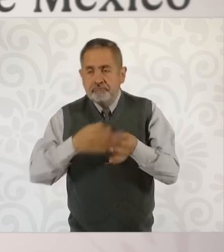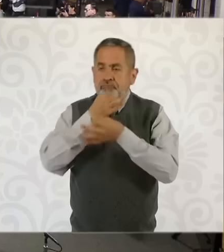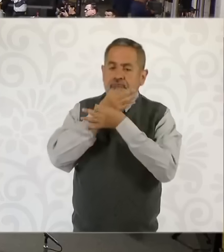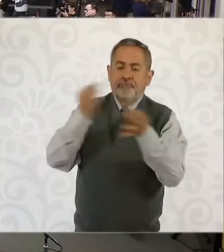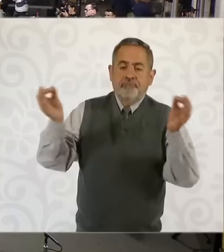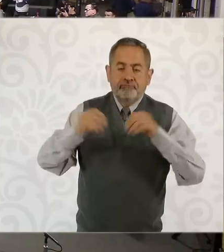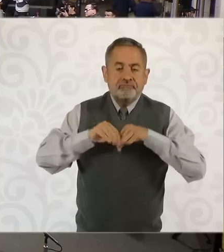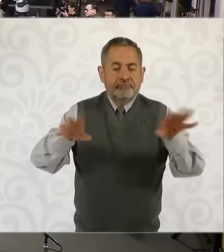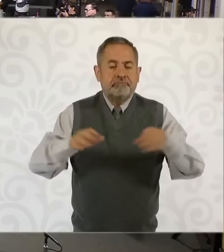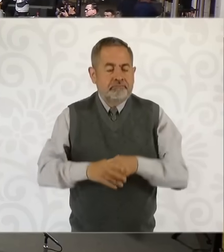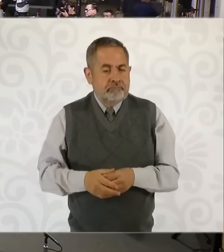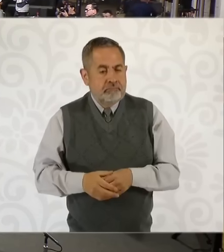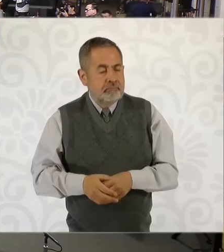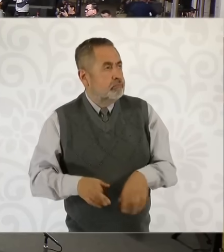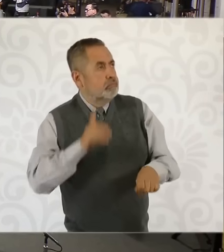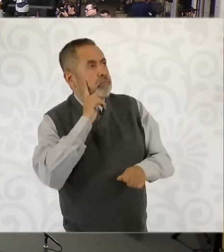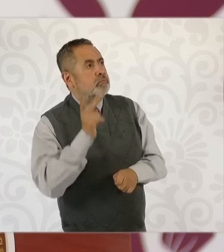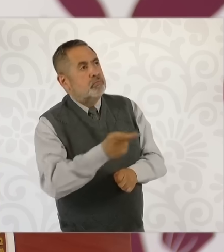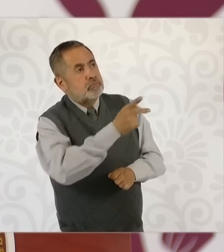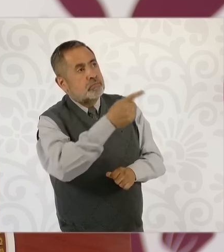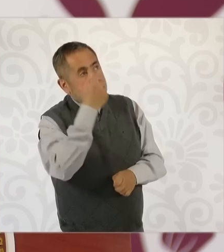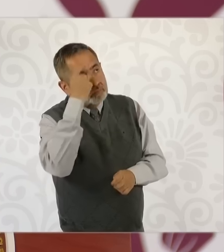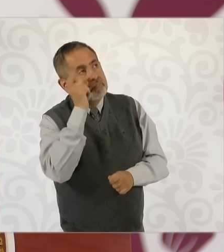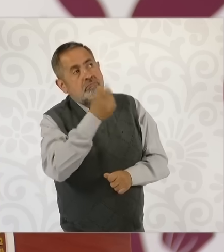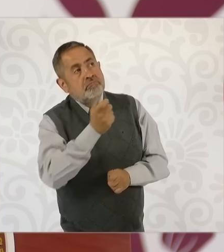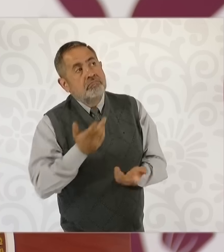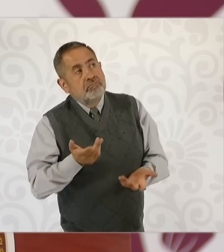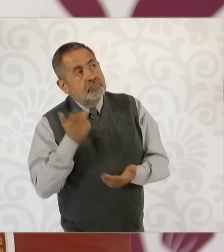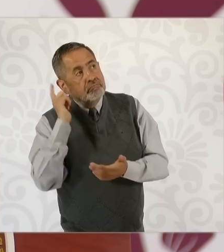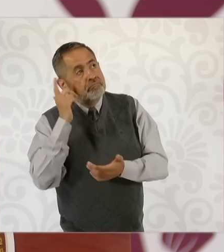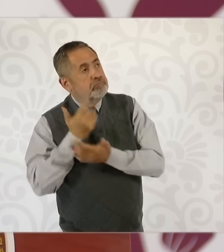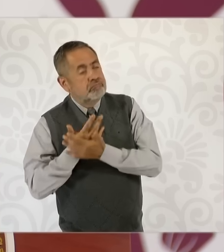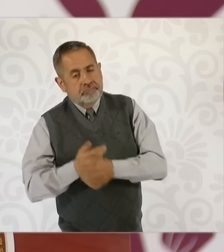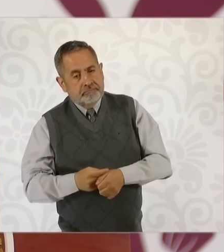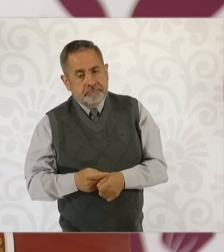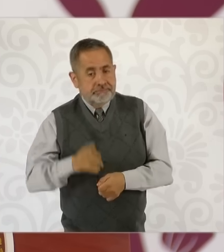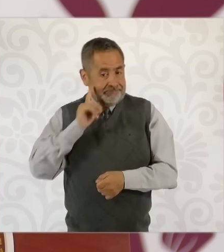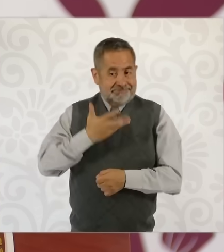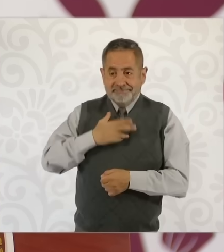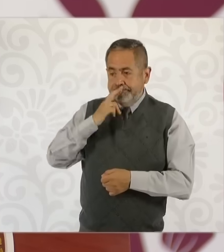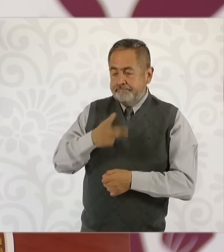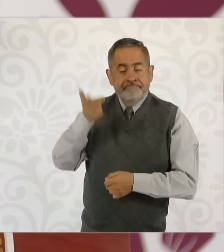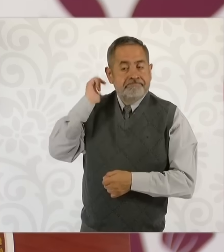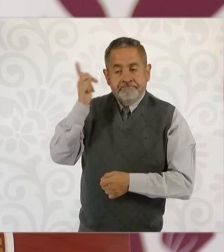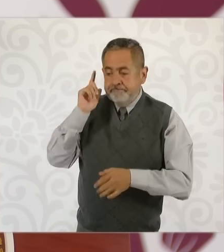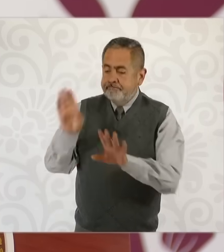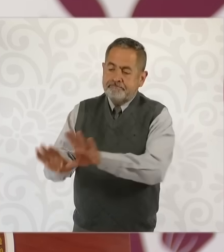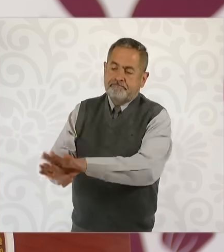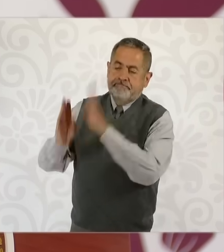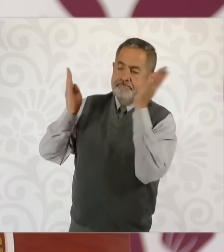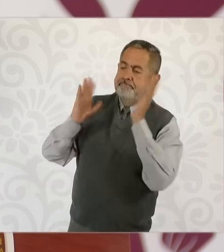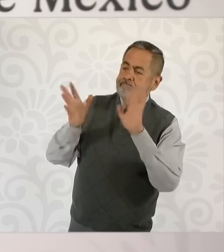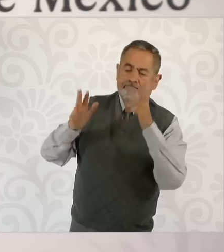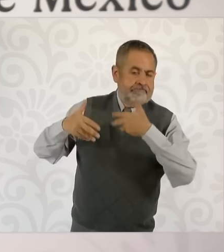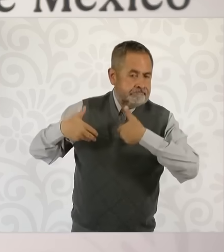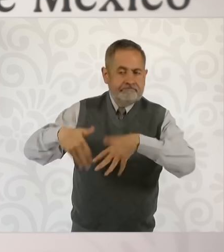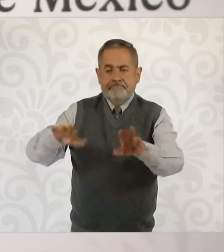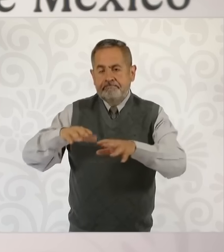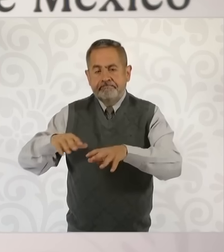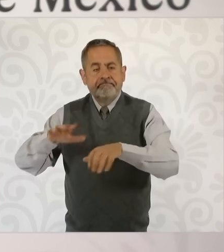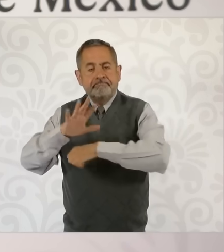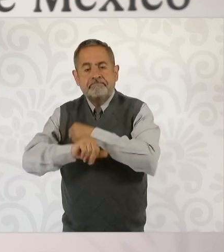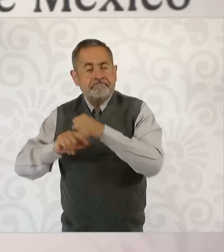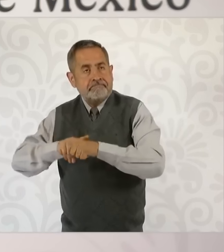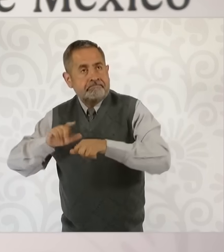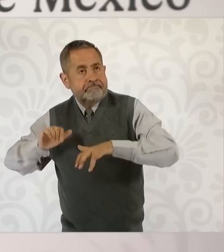qué se esperaría de esta conversación? Pues esperamos que retiren ya hay todo el acuerdo técnico. O sea,